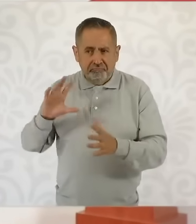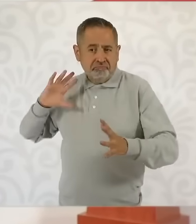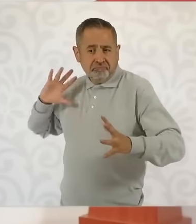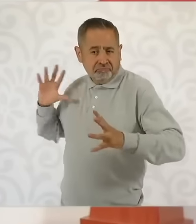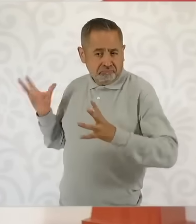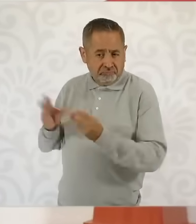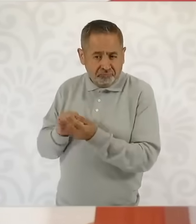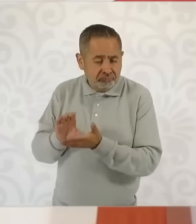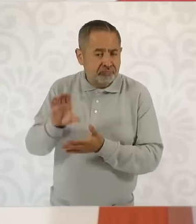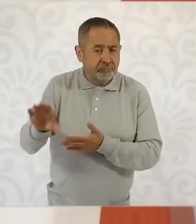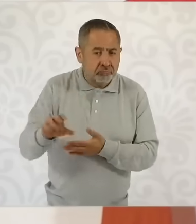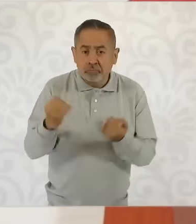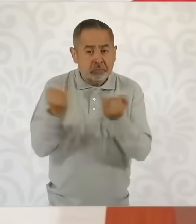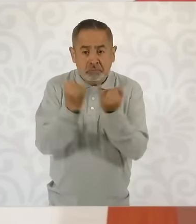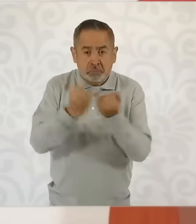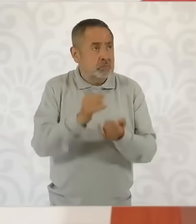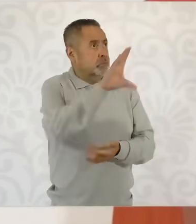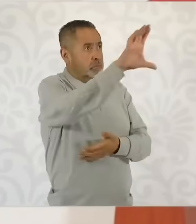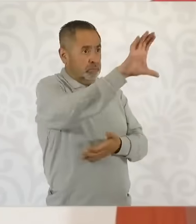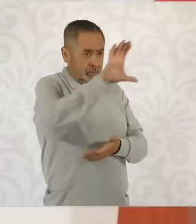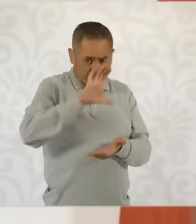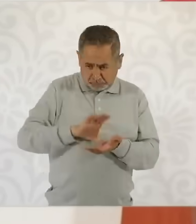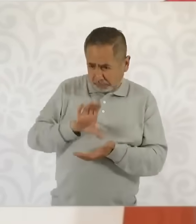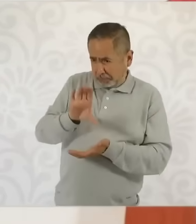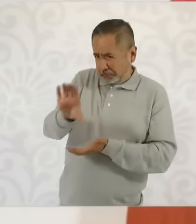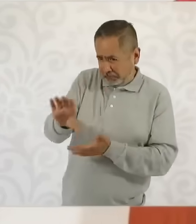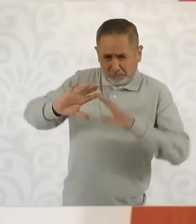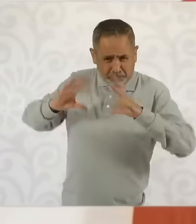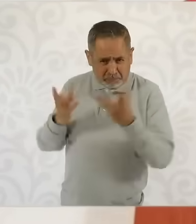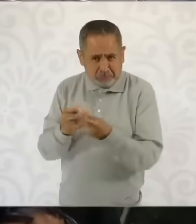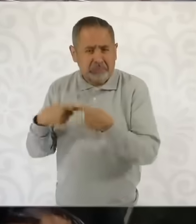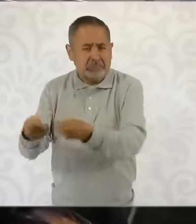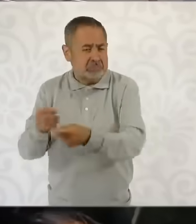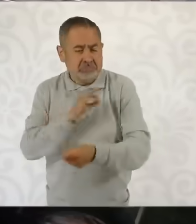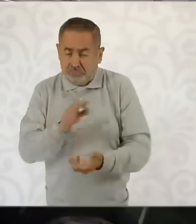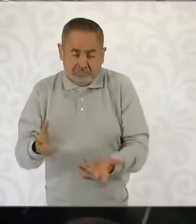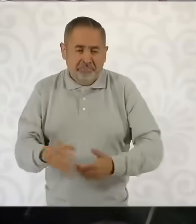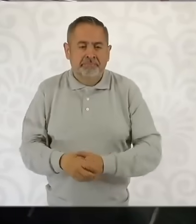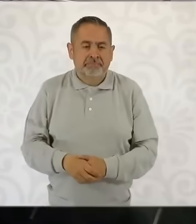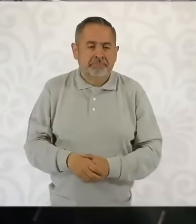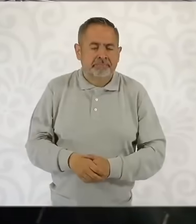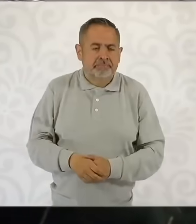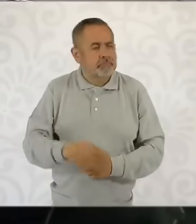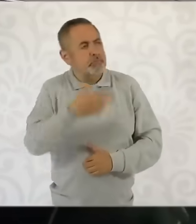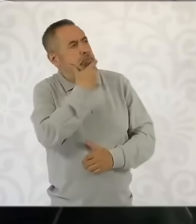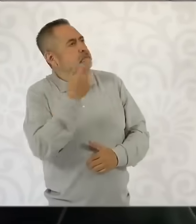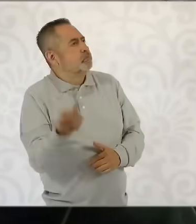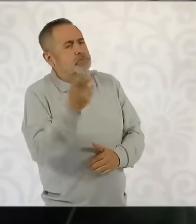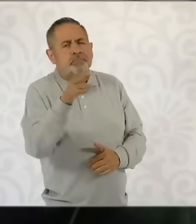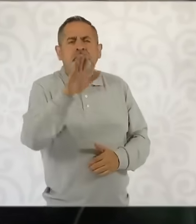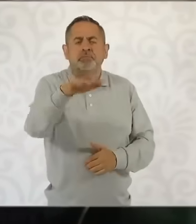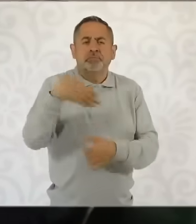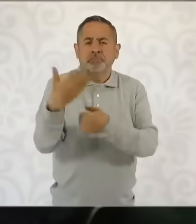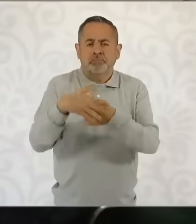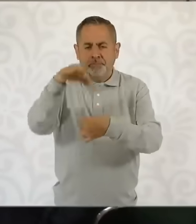pues representa más o menos esa cifra, 50,000 millones de pesos. Ahora, en el marco de este proceso